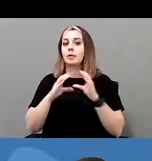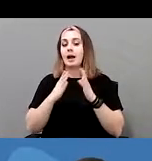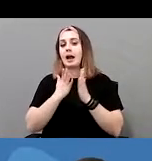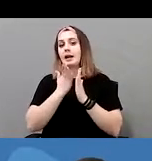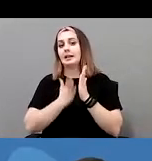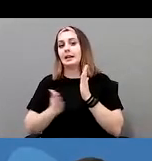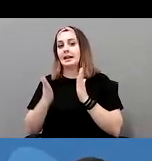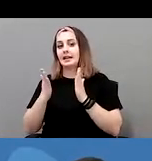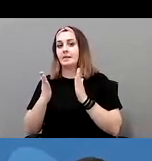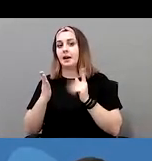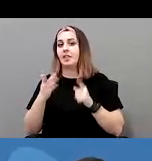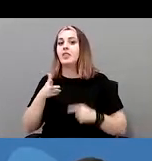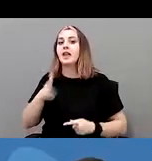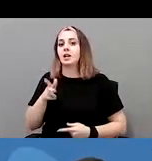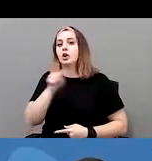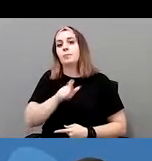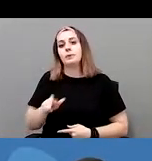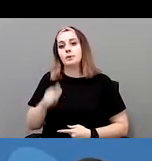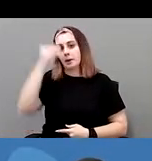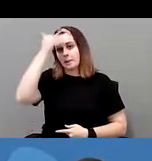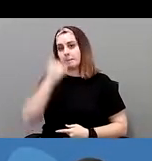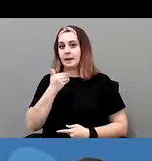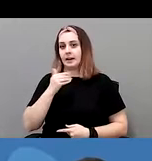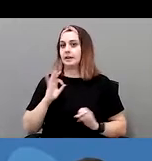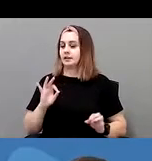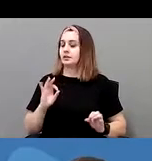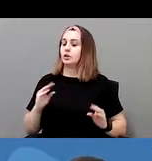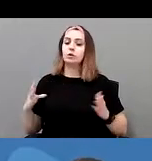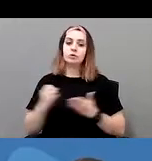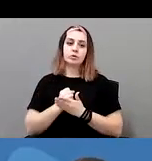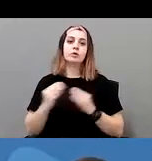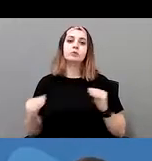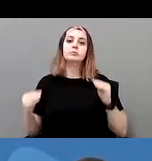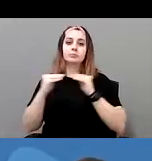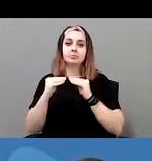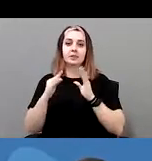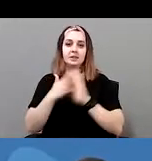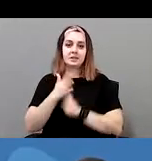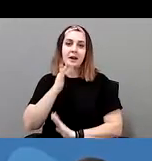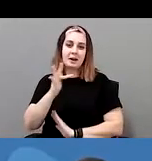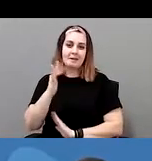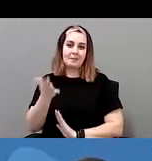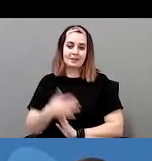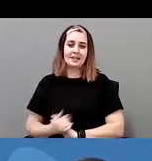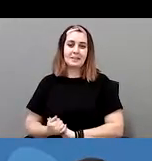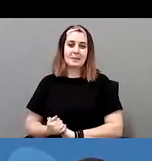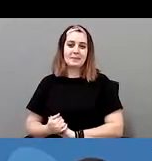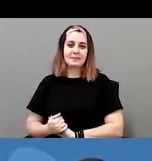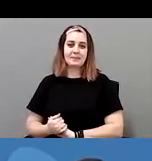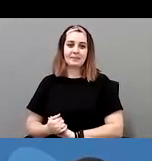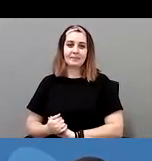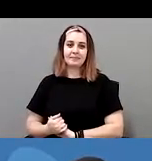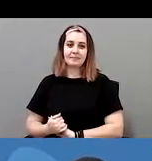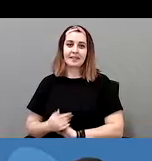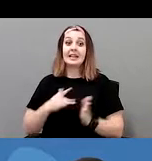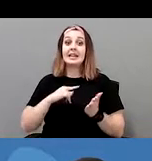alternativa es un derecho de las personas con parálisis cerebral, un buen punto de partida en el estudio. Los